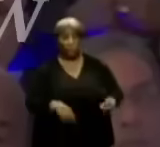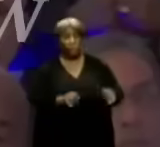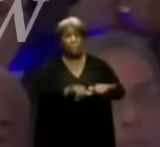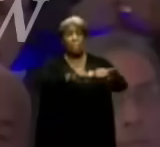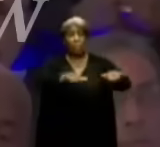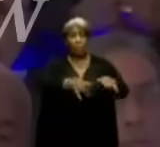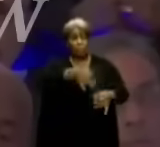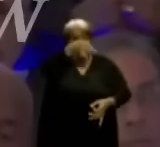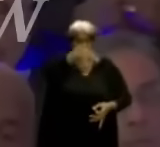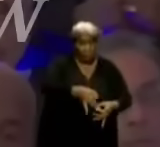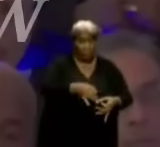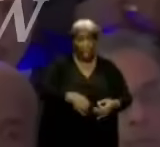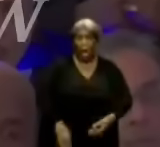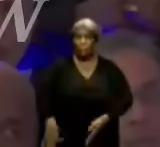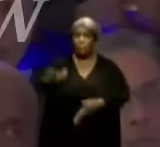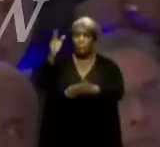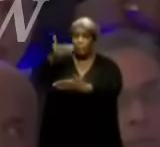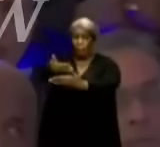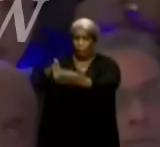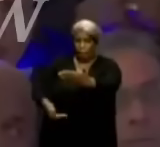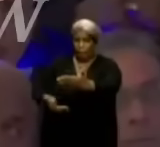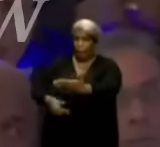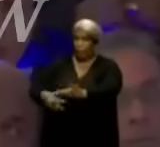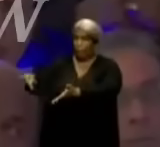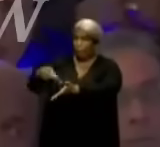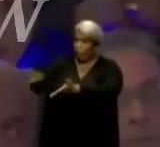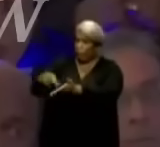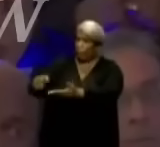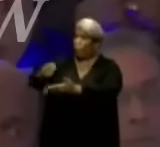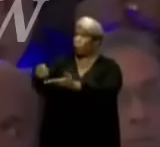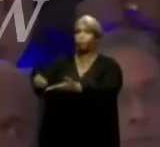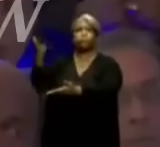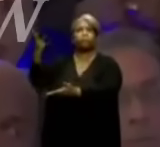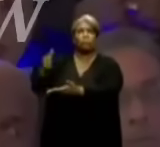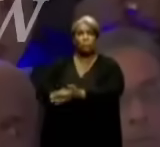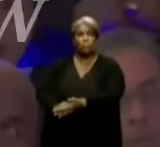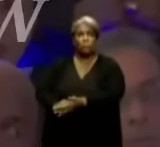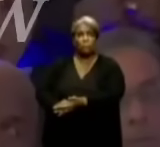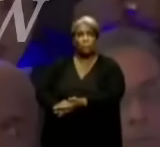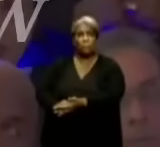medición neta a facturación neta? Y si está entendiendo,